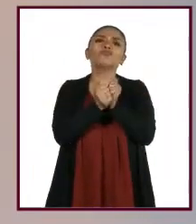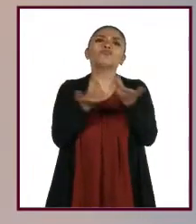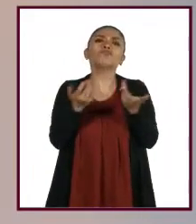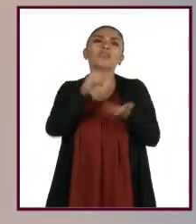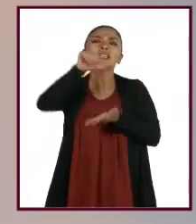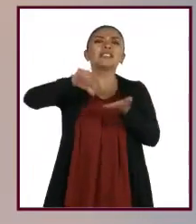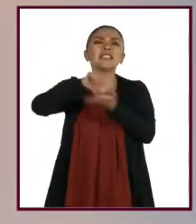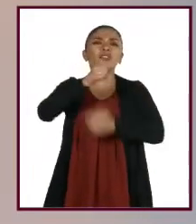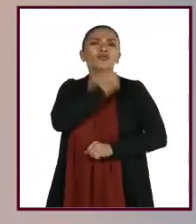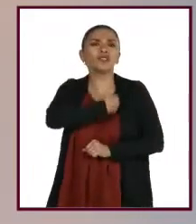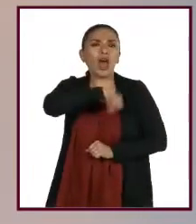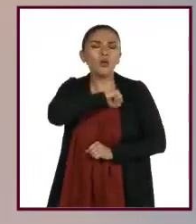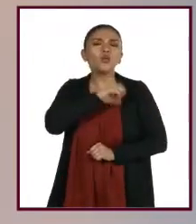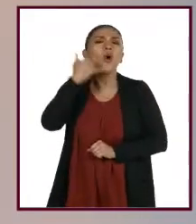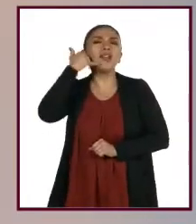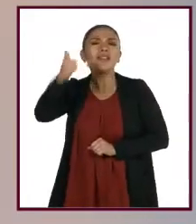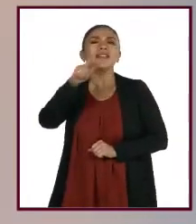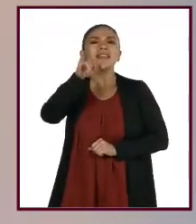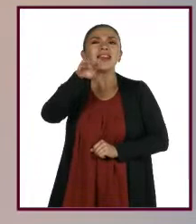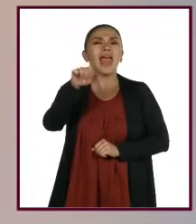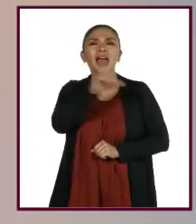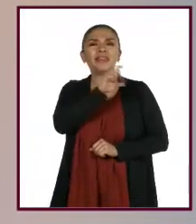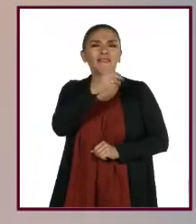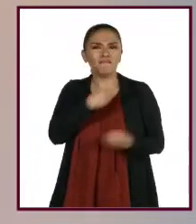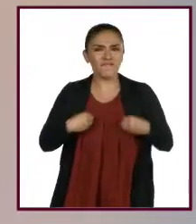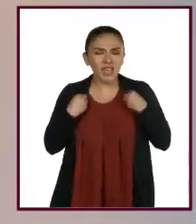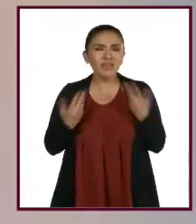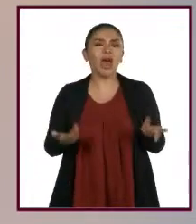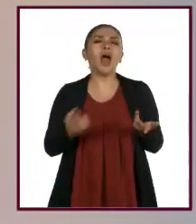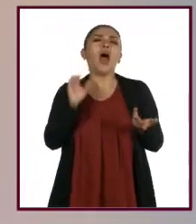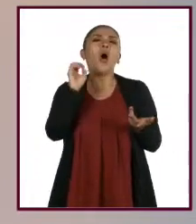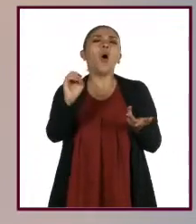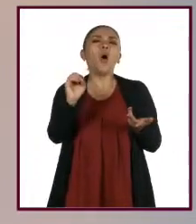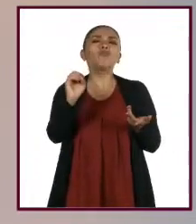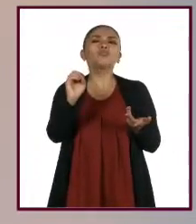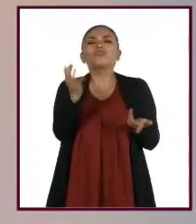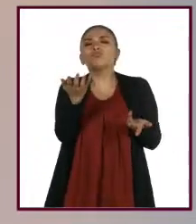los centros de salud, a la línea de la vida y a estas